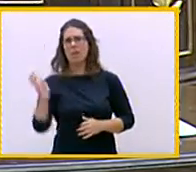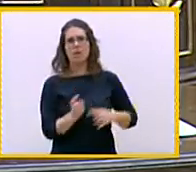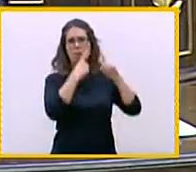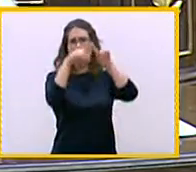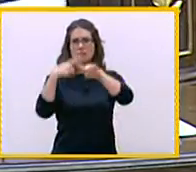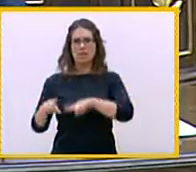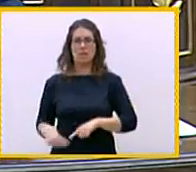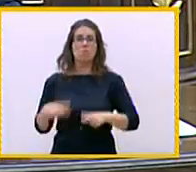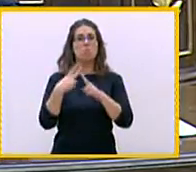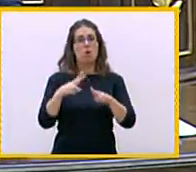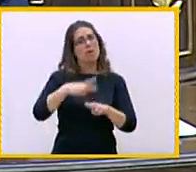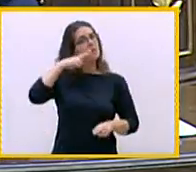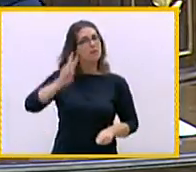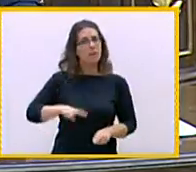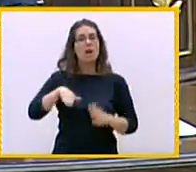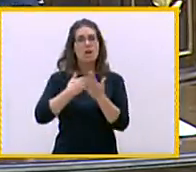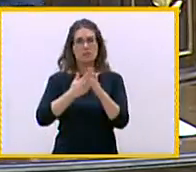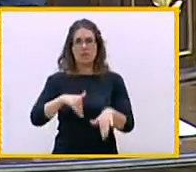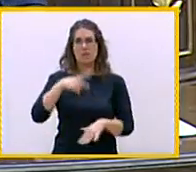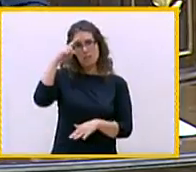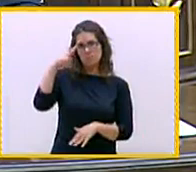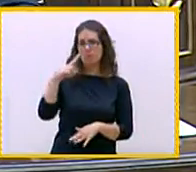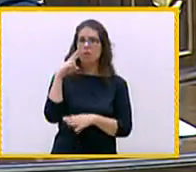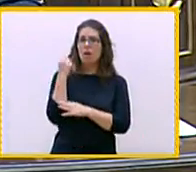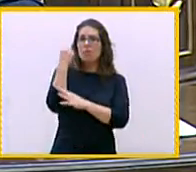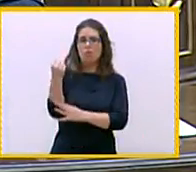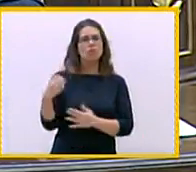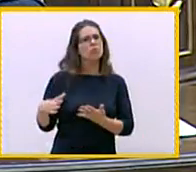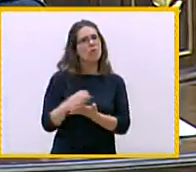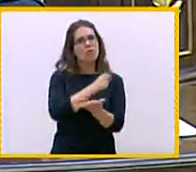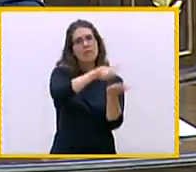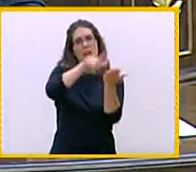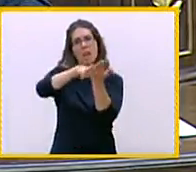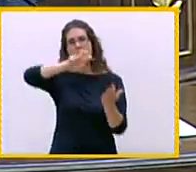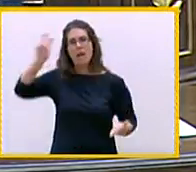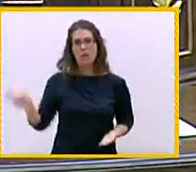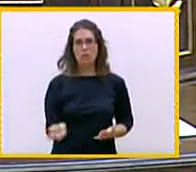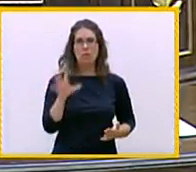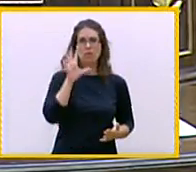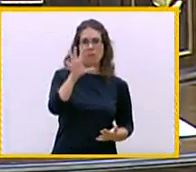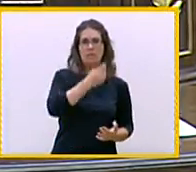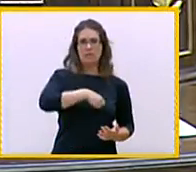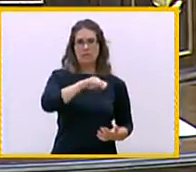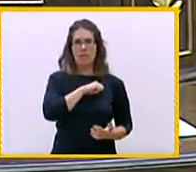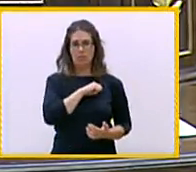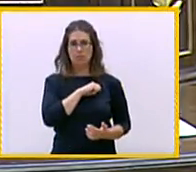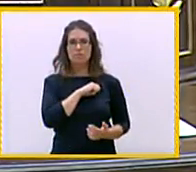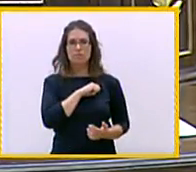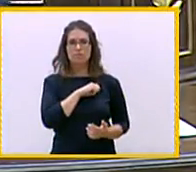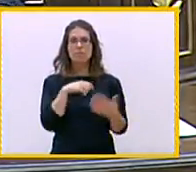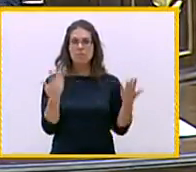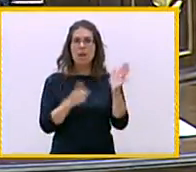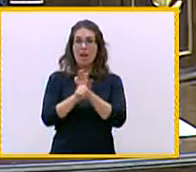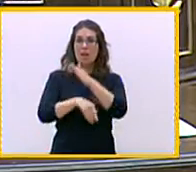política y el respeto y apoyo a todas las lenguas del Estado. Avanzar en el desarrollo de los derechos